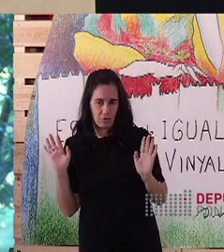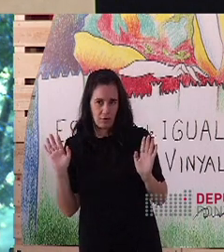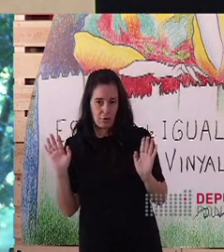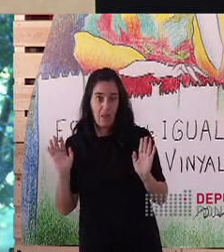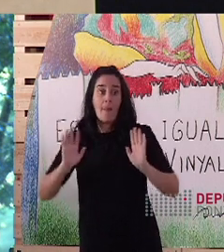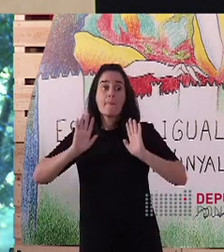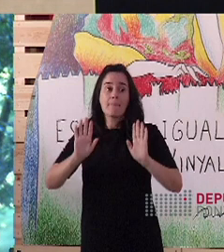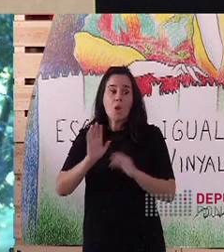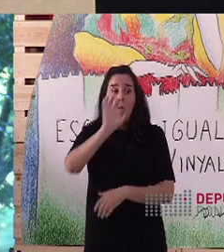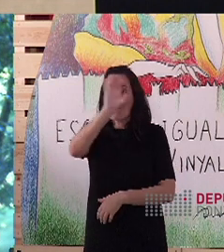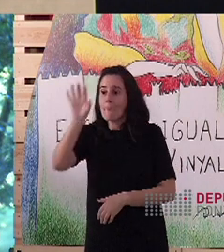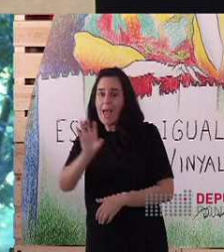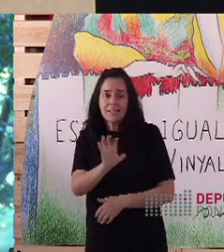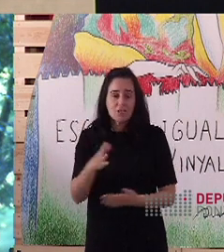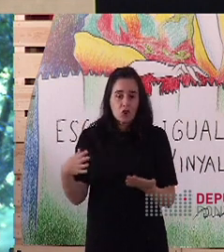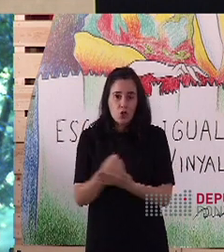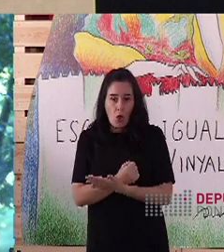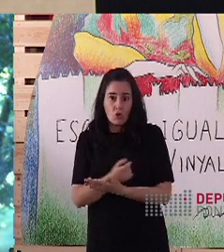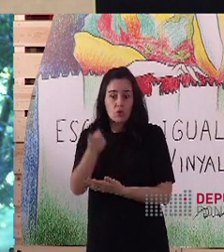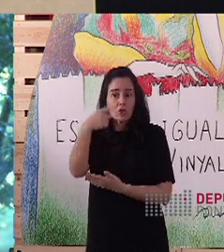los países han elegido,